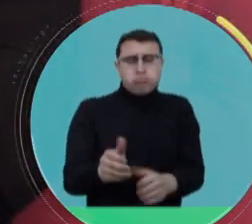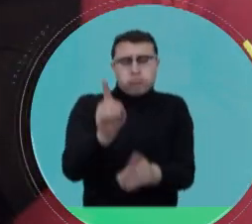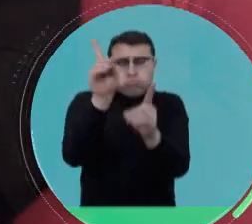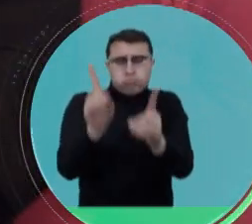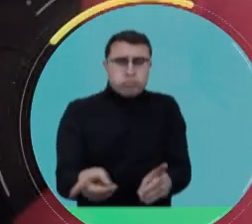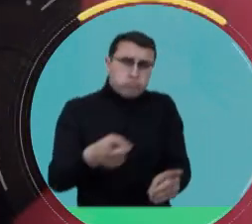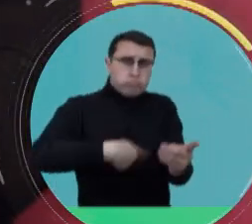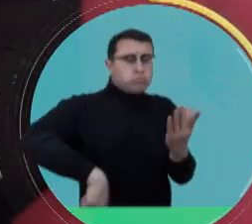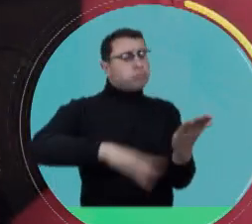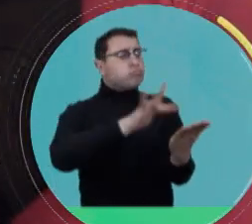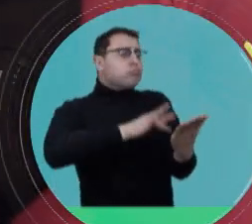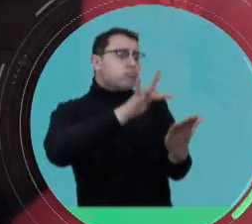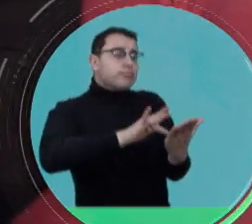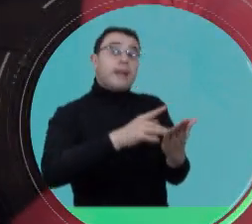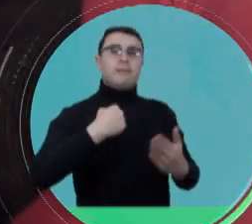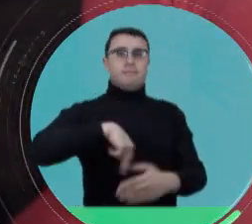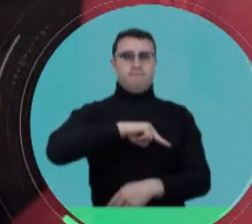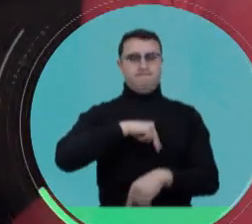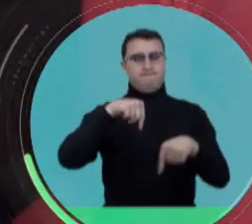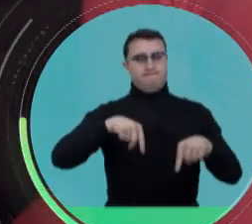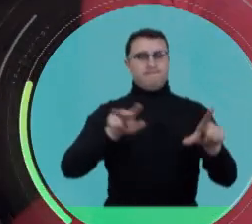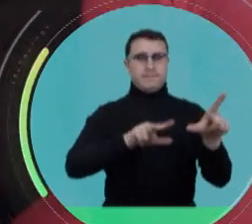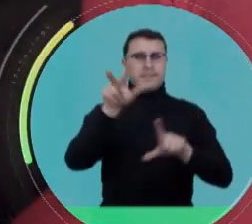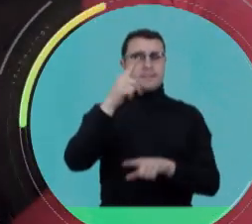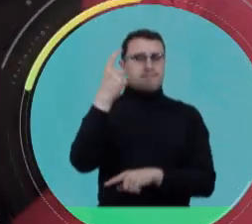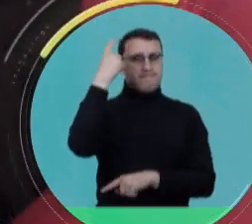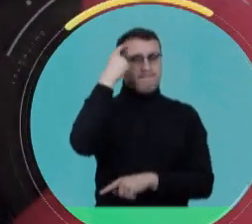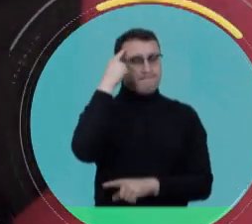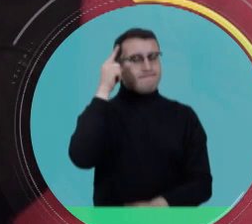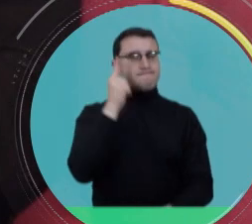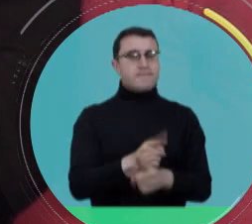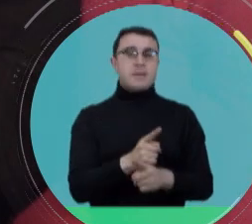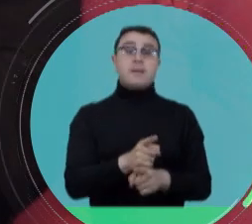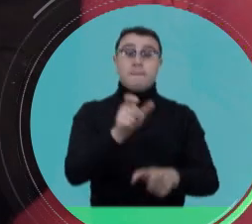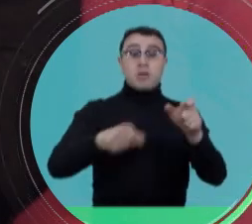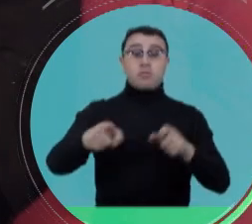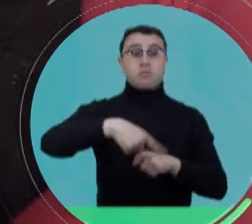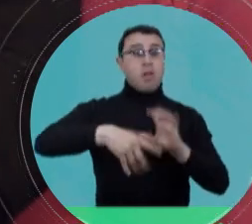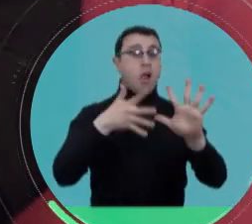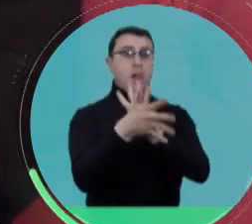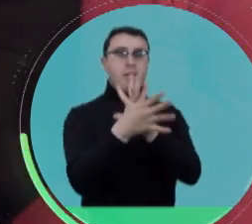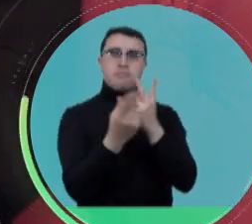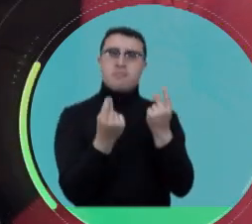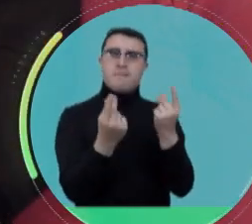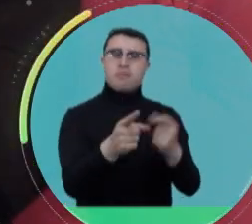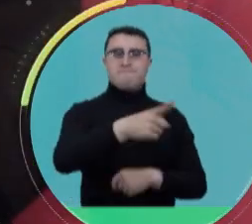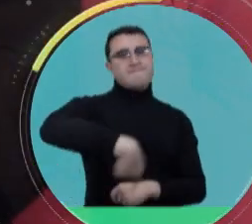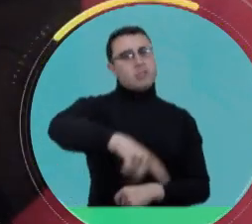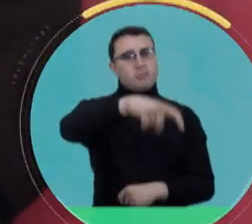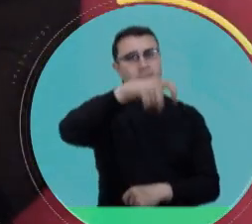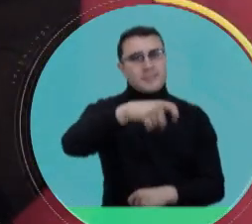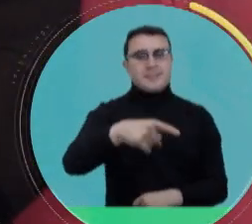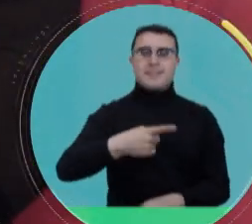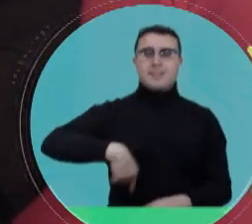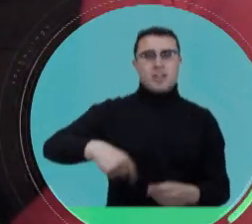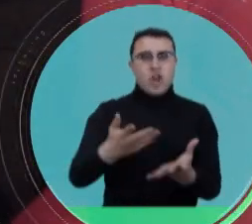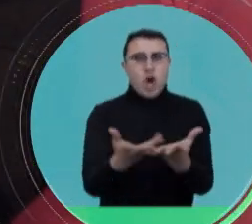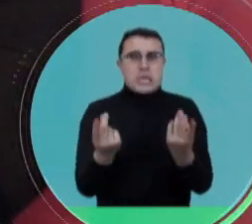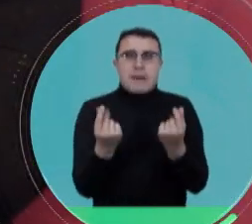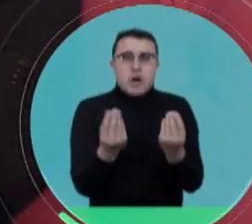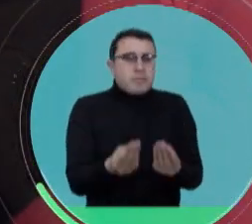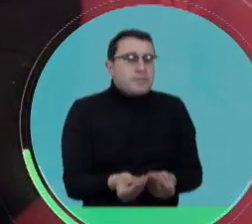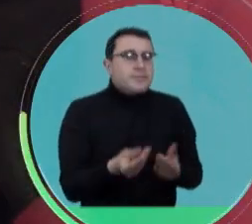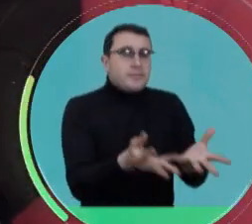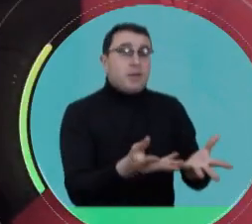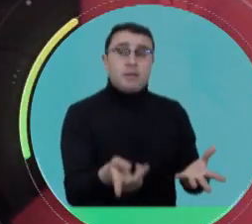en en donde lo quiere ver entonces eh Como canal está pensamos en eso pensamos en que la gente necesita informarse rápido y